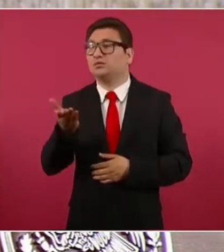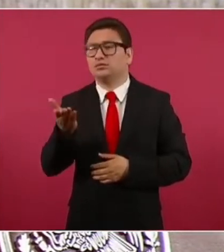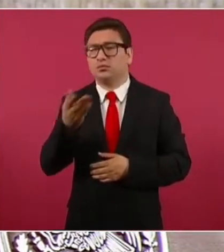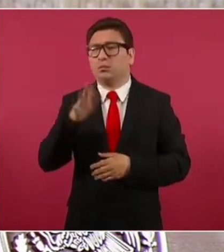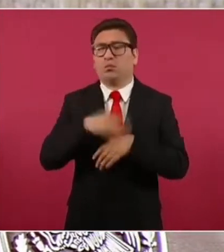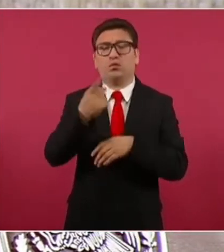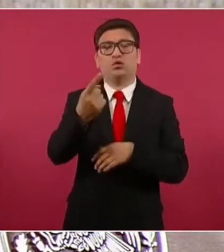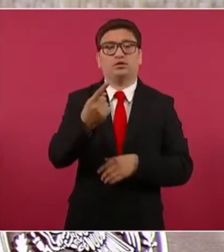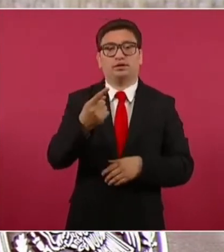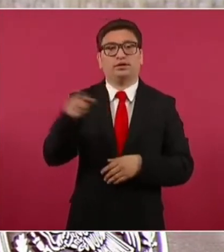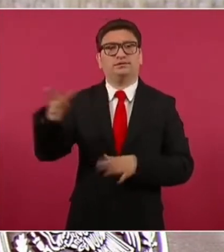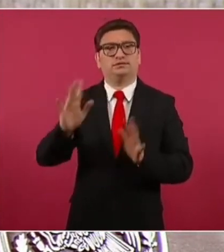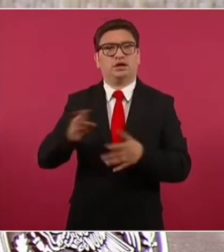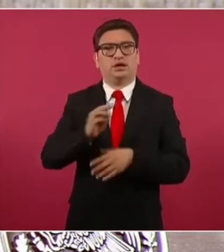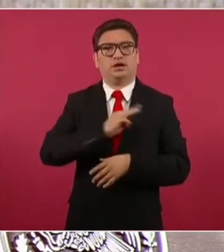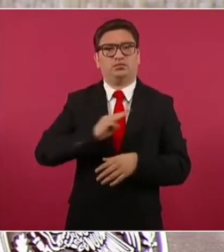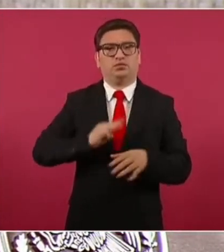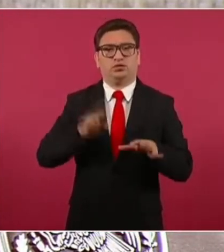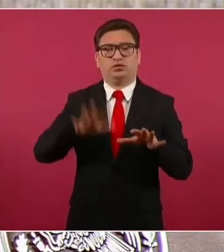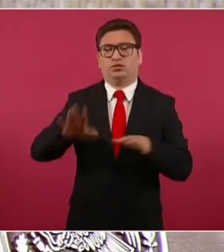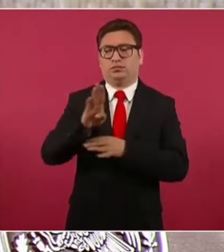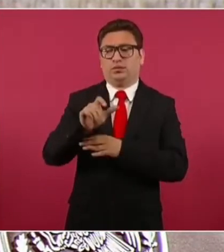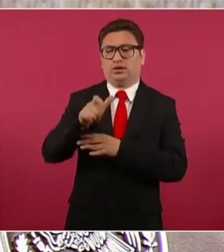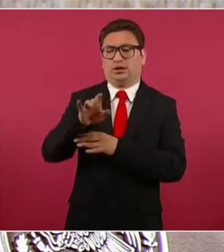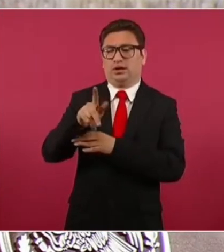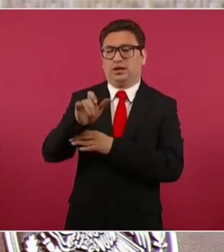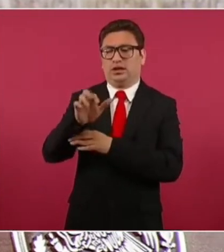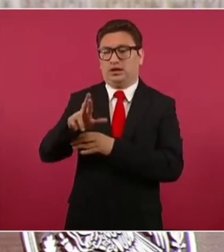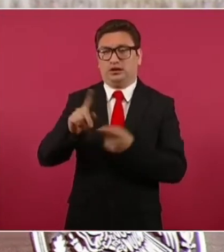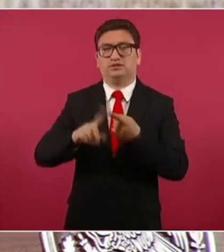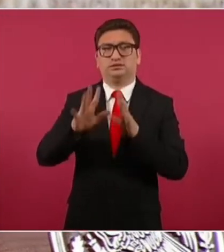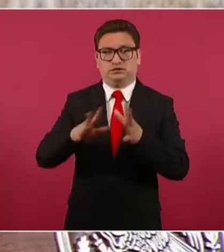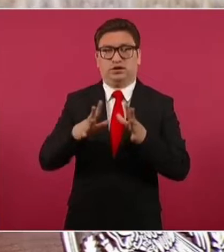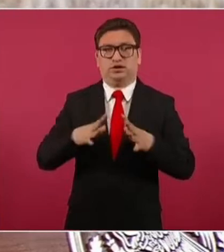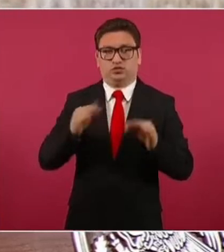porque ya es municipio Bacalar, que no lo era,